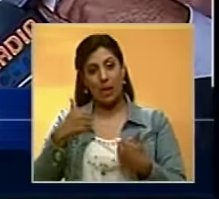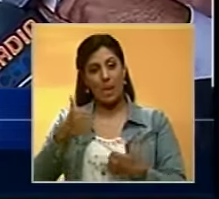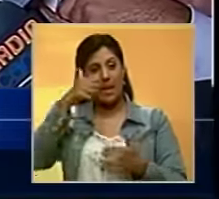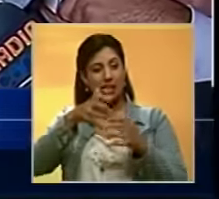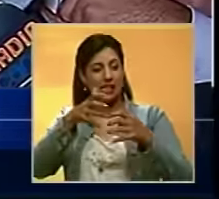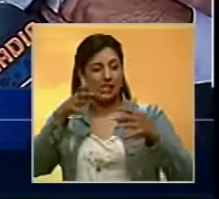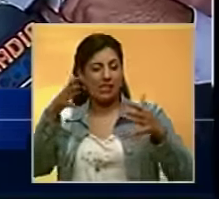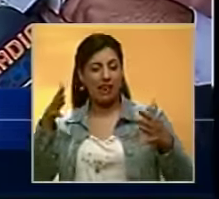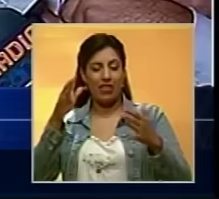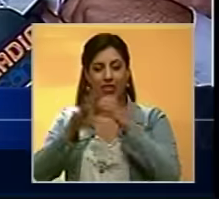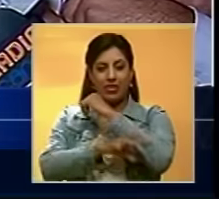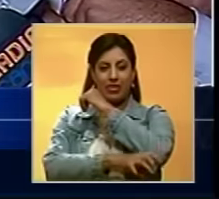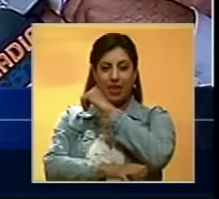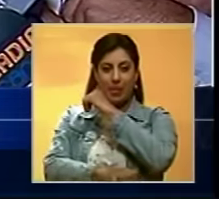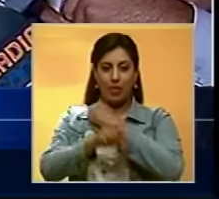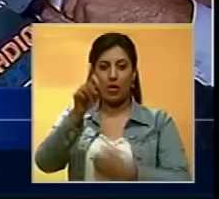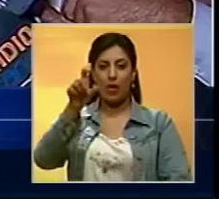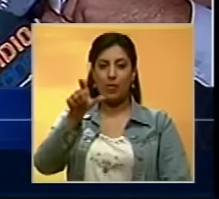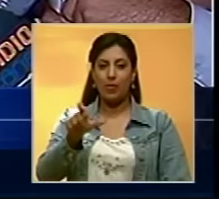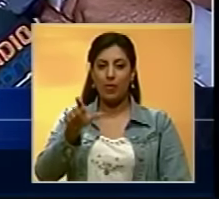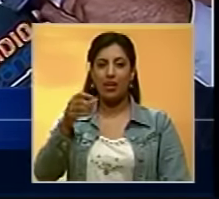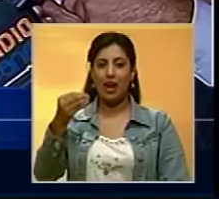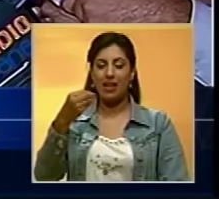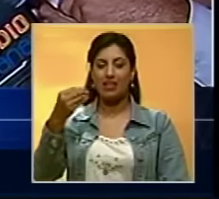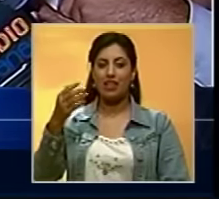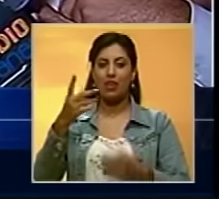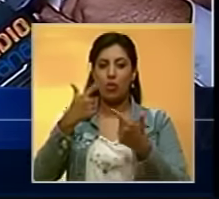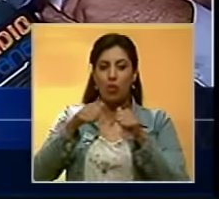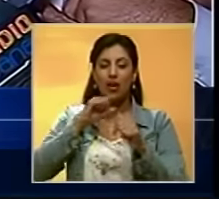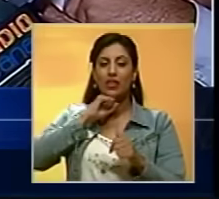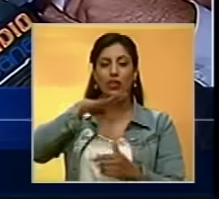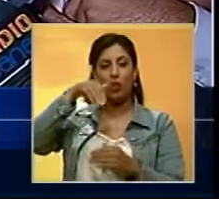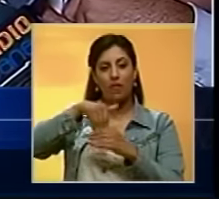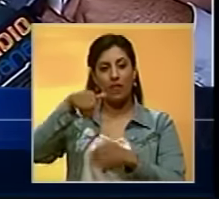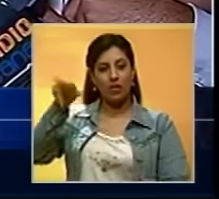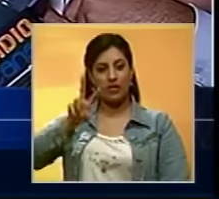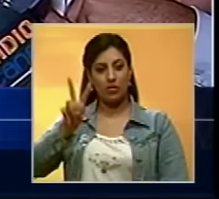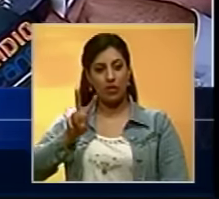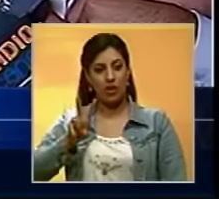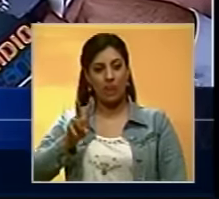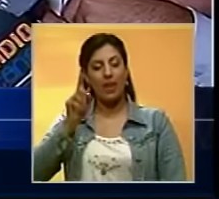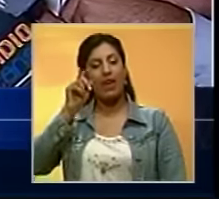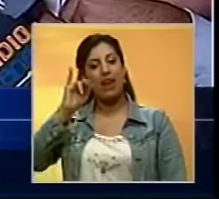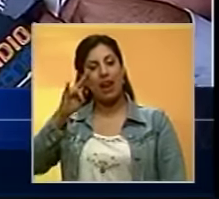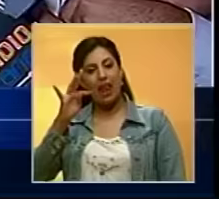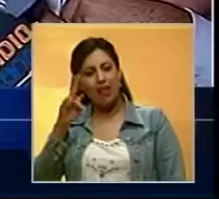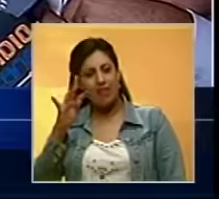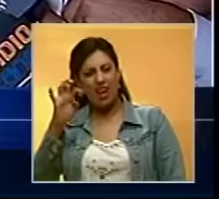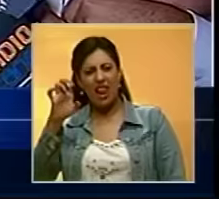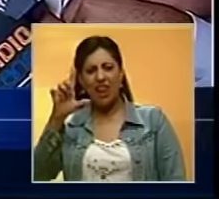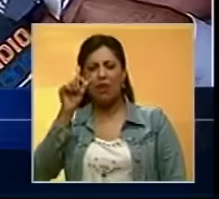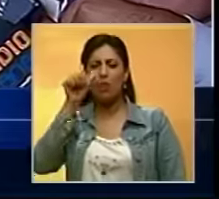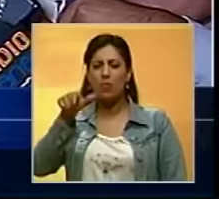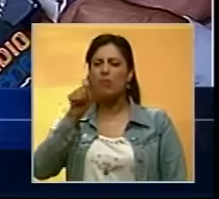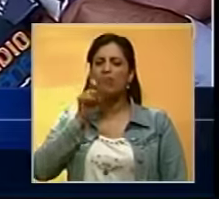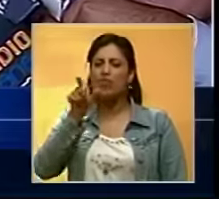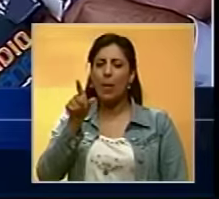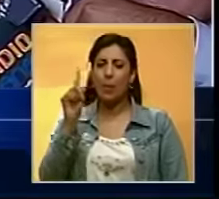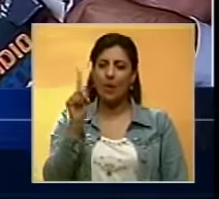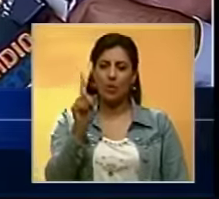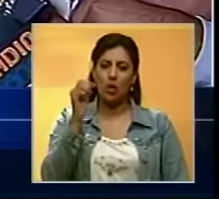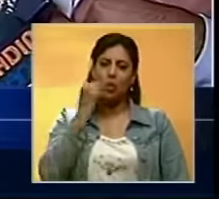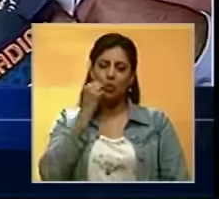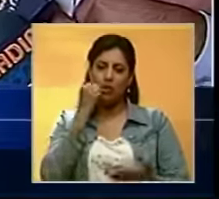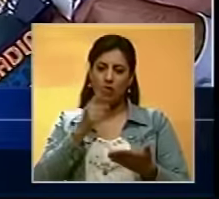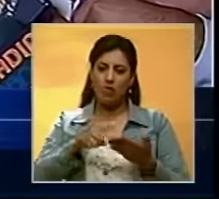gigantesco fraude que haya que se haya cometido en la historia electoral de Venezuela Rafael Domínguez una de las personas a quienes se le